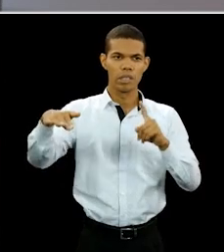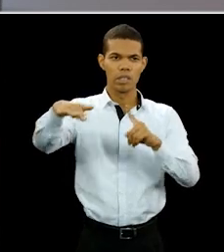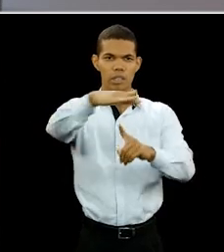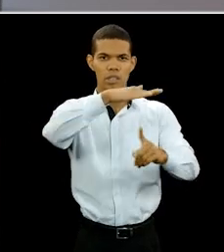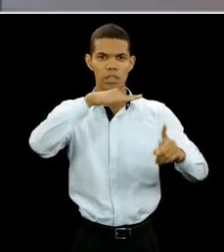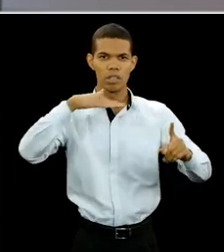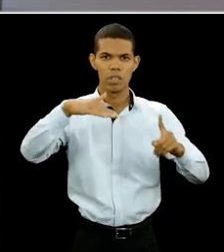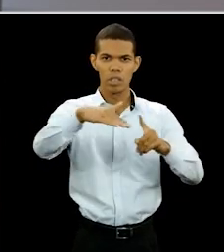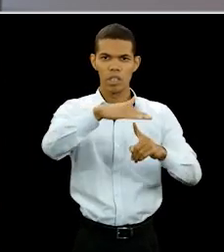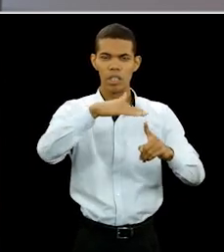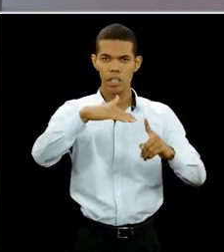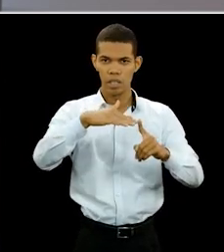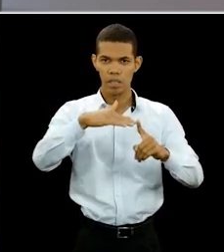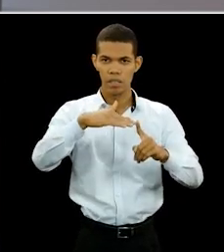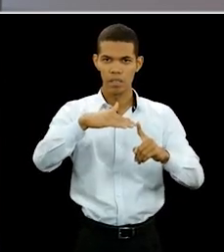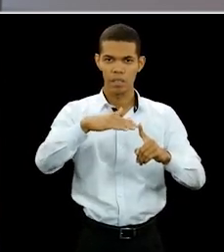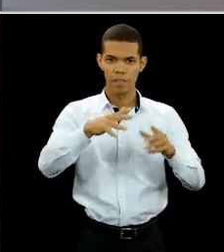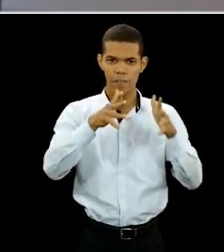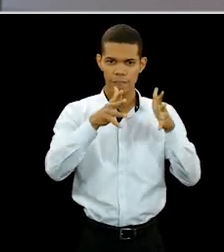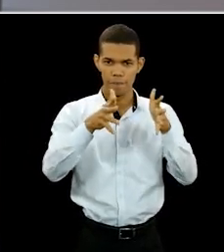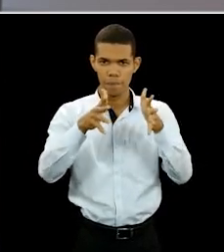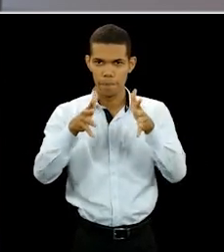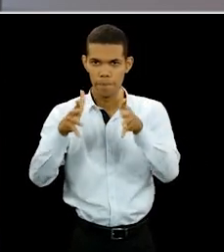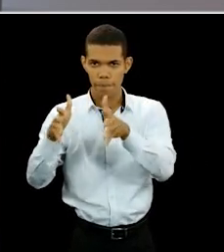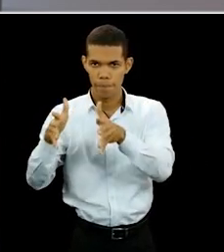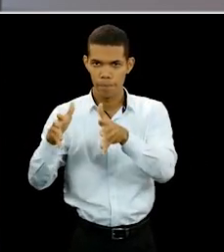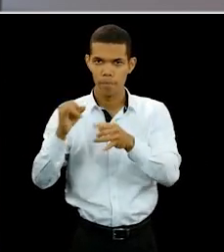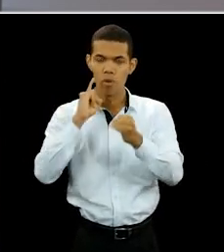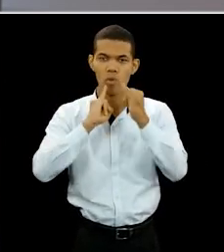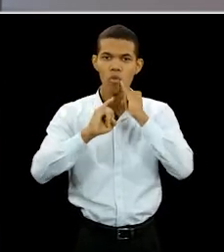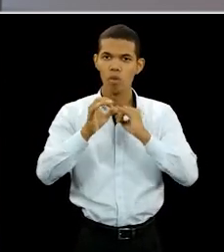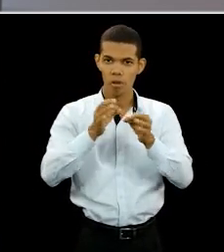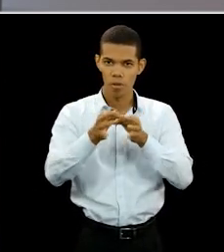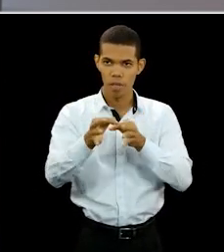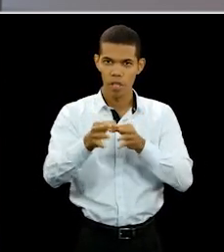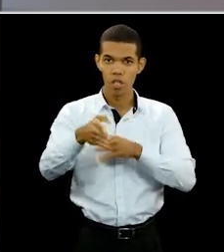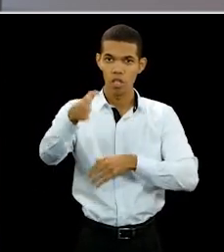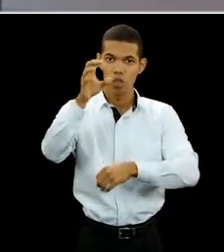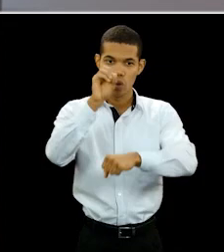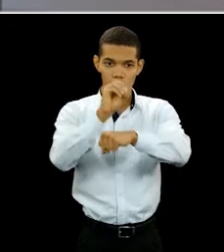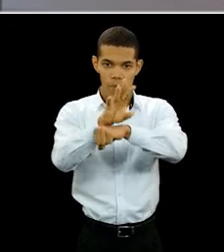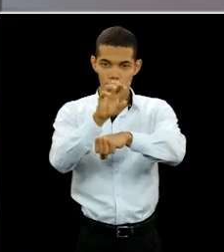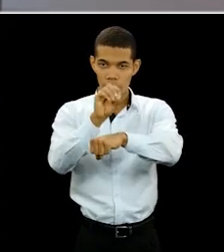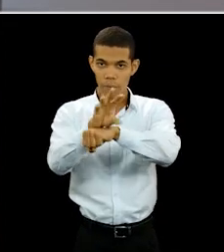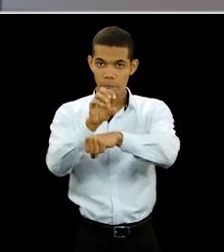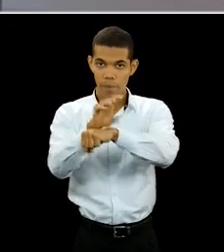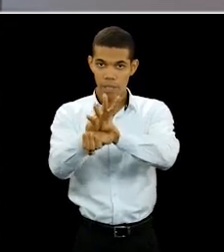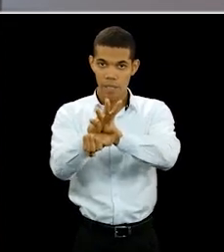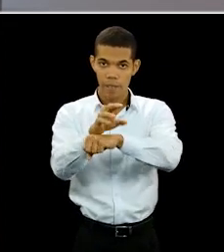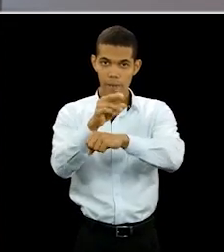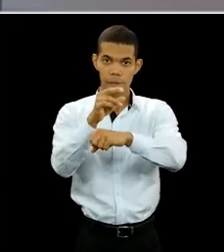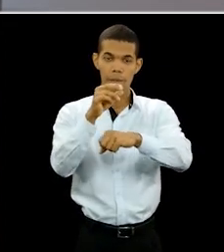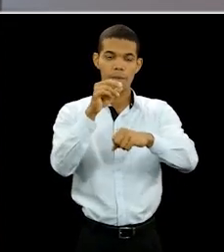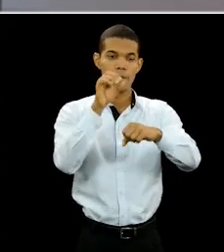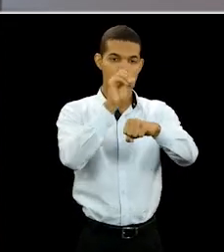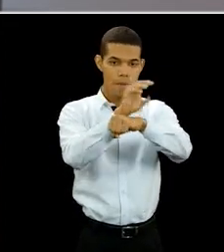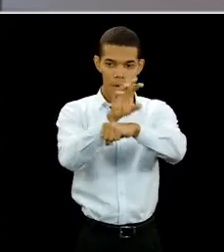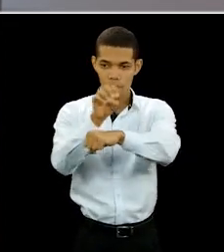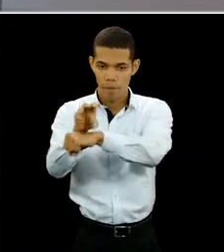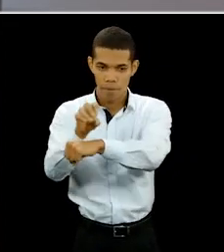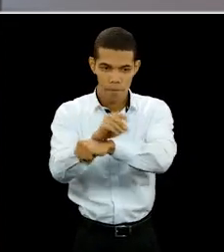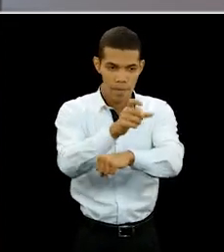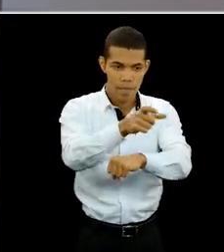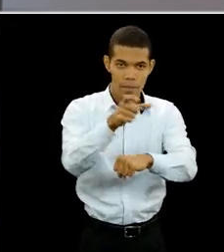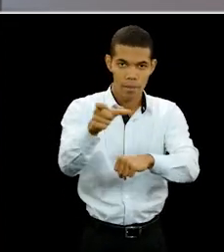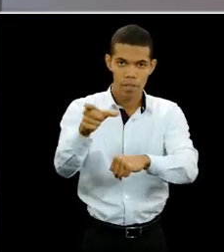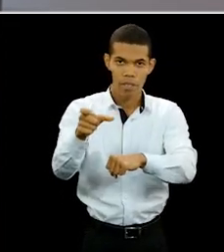envía mensajes en cada una de esas de esos contextos y específicamente al al profeta Ezequiel él estando en cautio